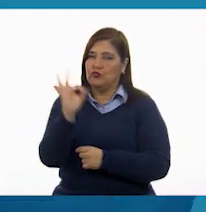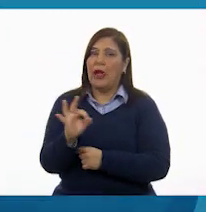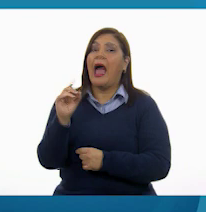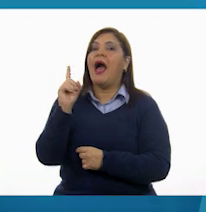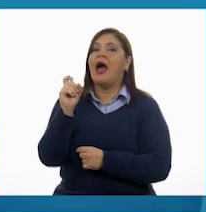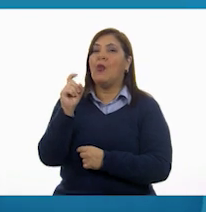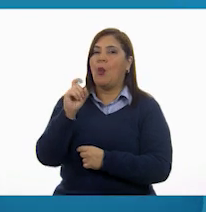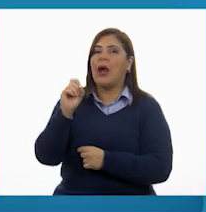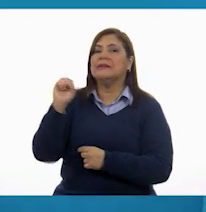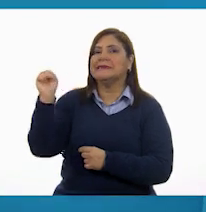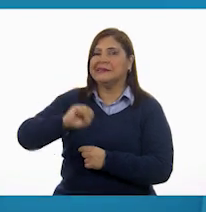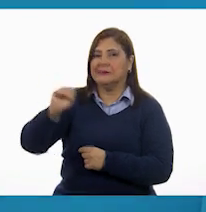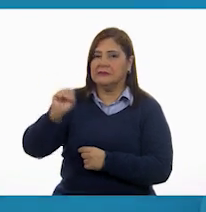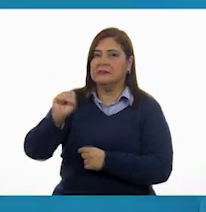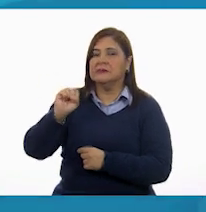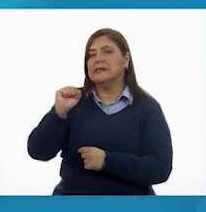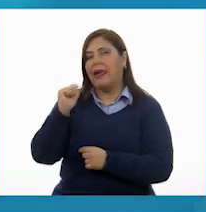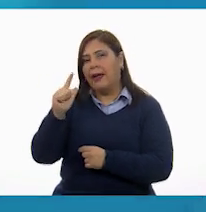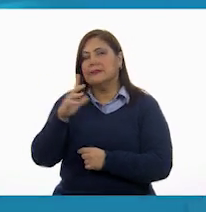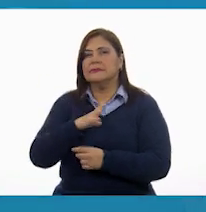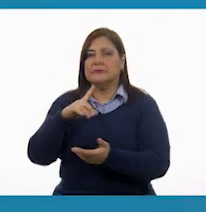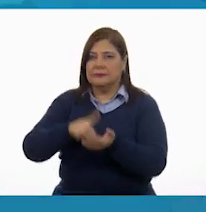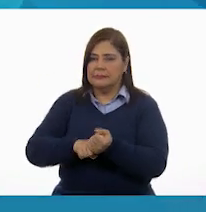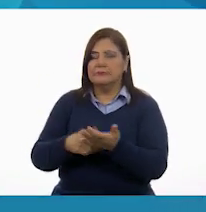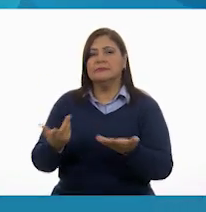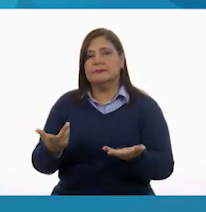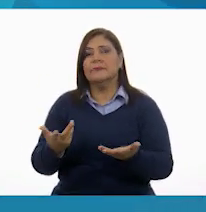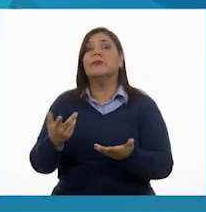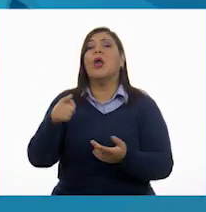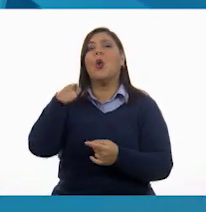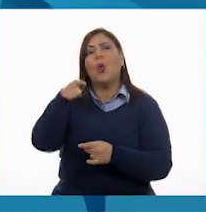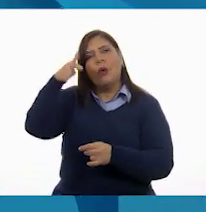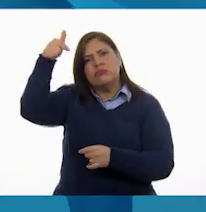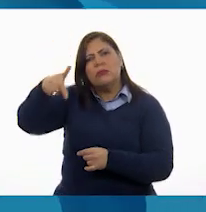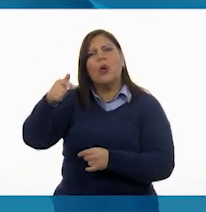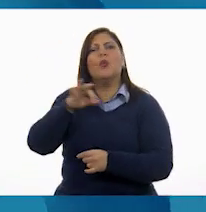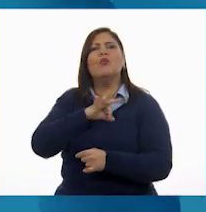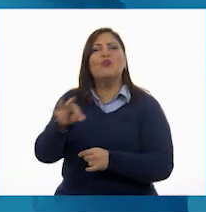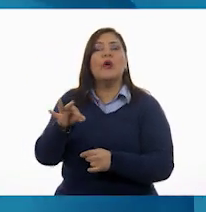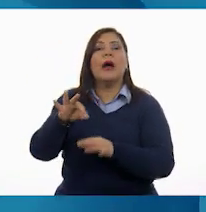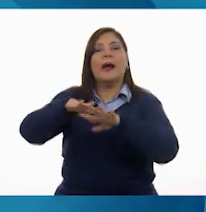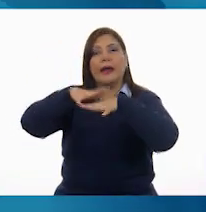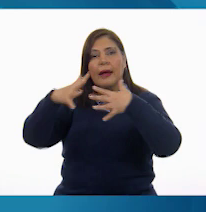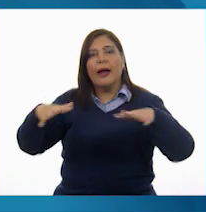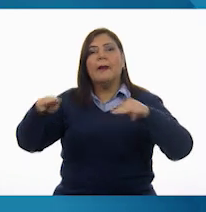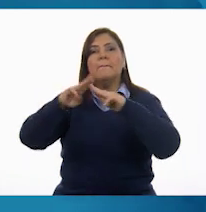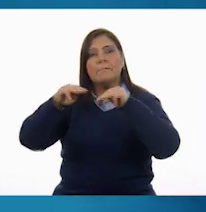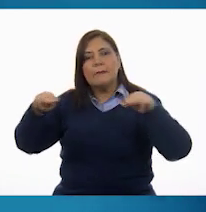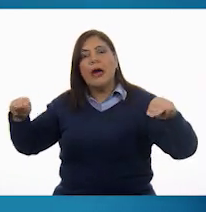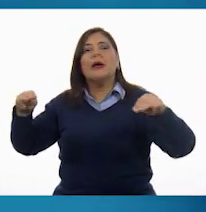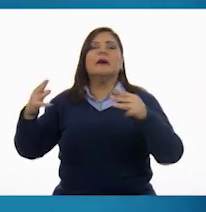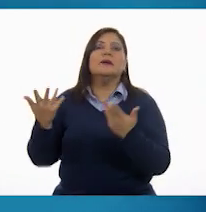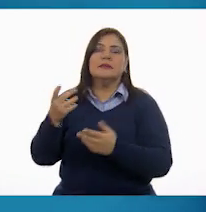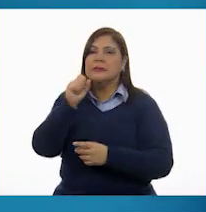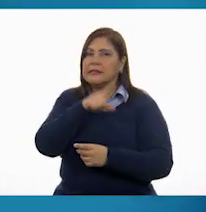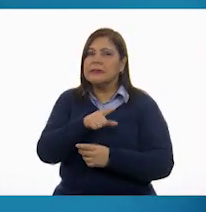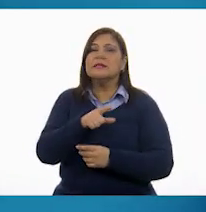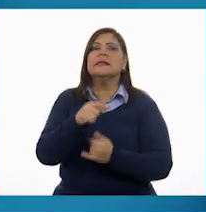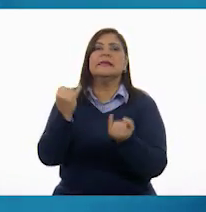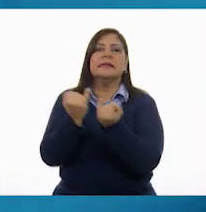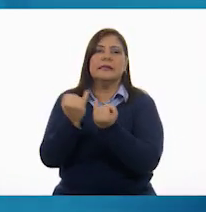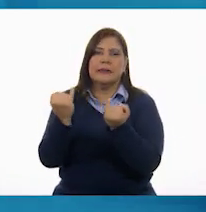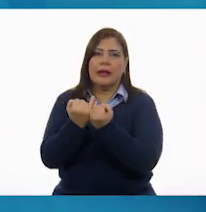agua salada. Uh-huh. Y la encontramos en los océanos, en los mares y en